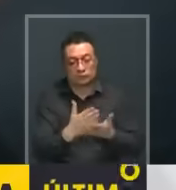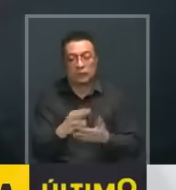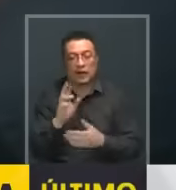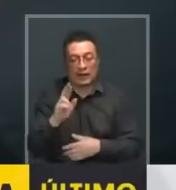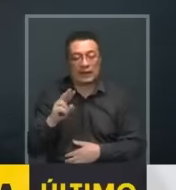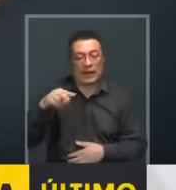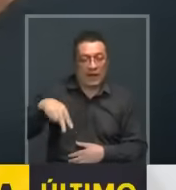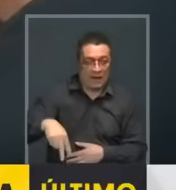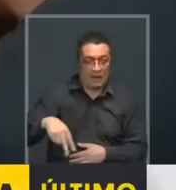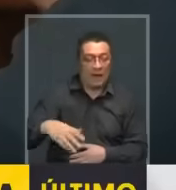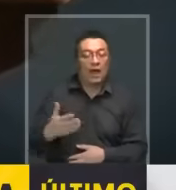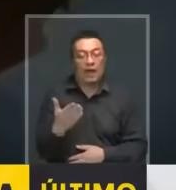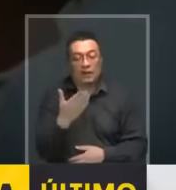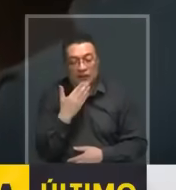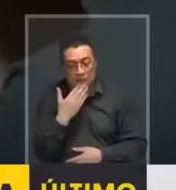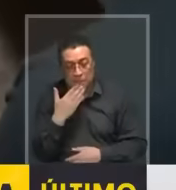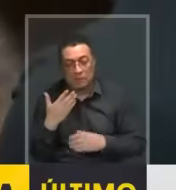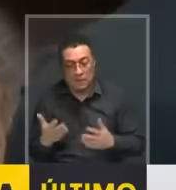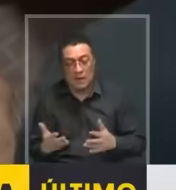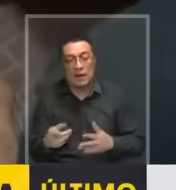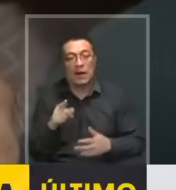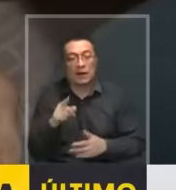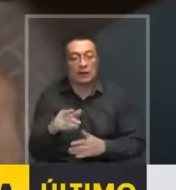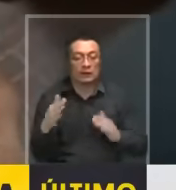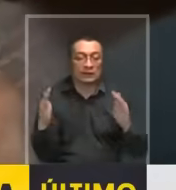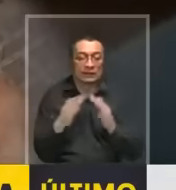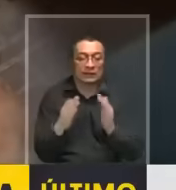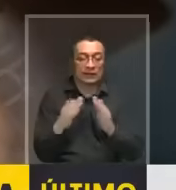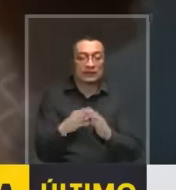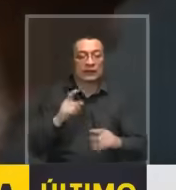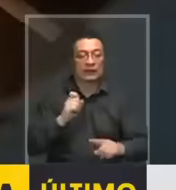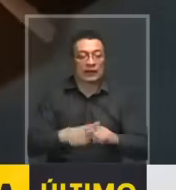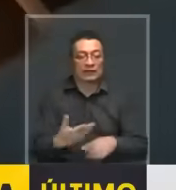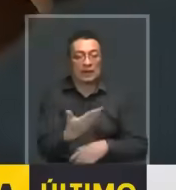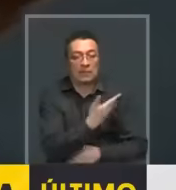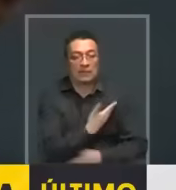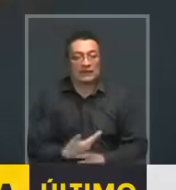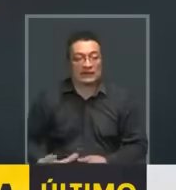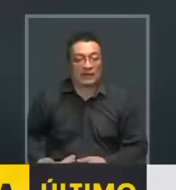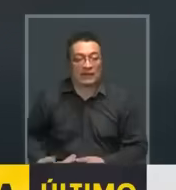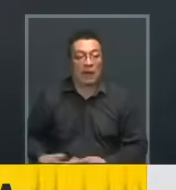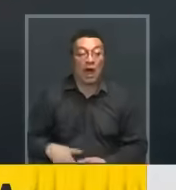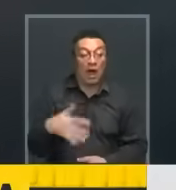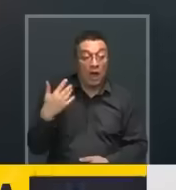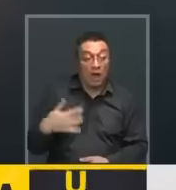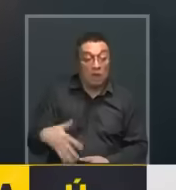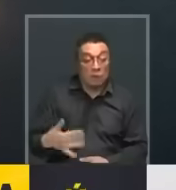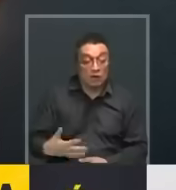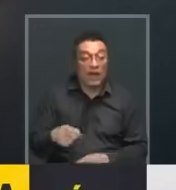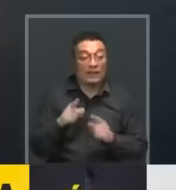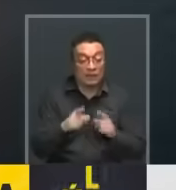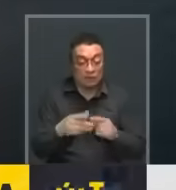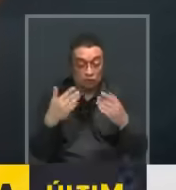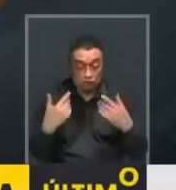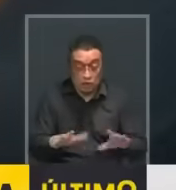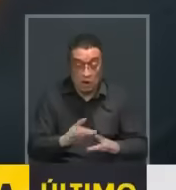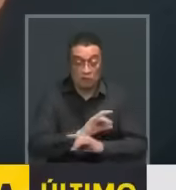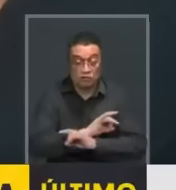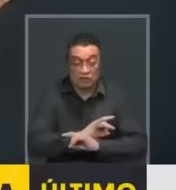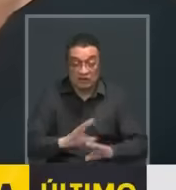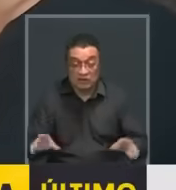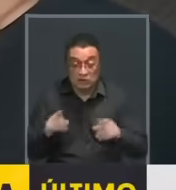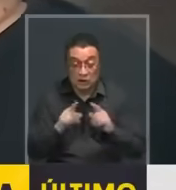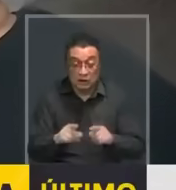Nacional, como por supuesto también en la casa del exmandatario. Es importante entonces que una vez que se concrete eso,